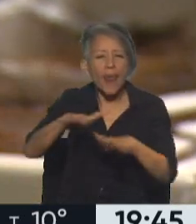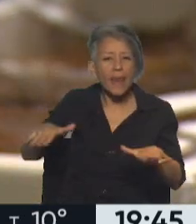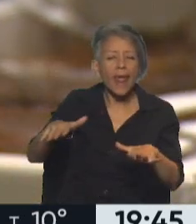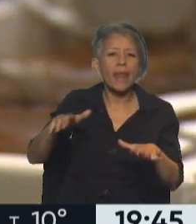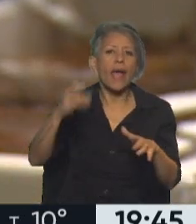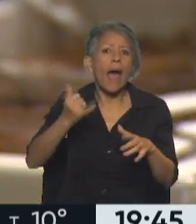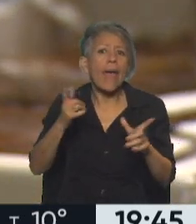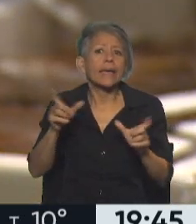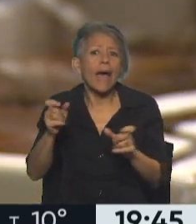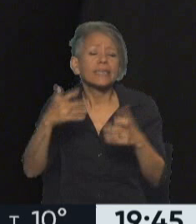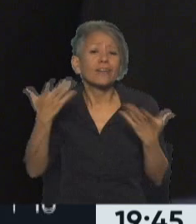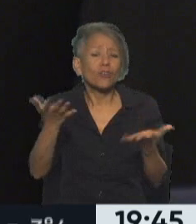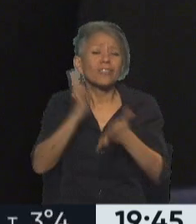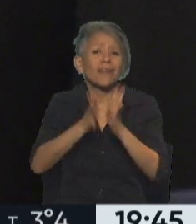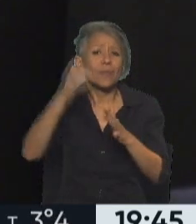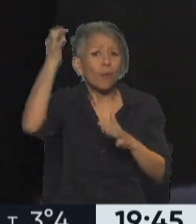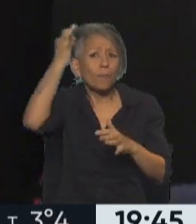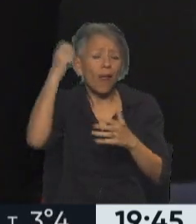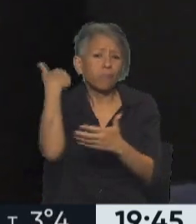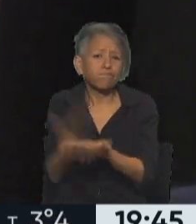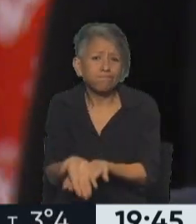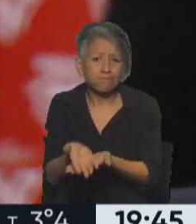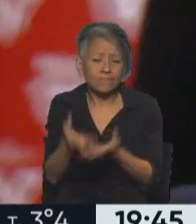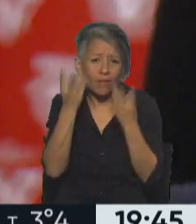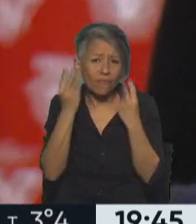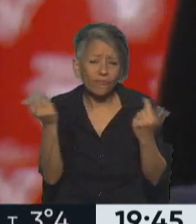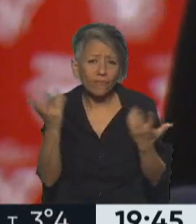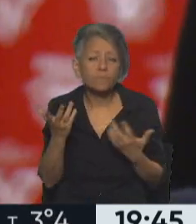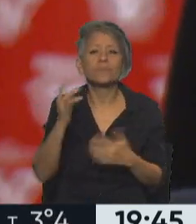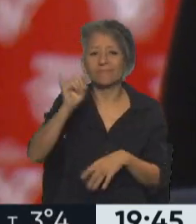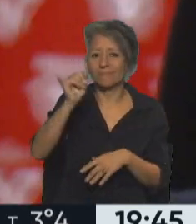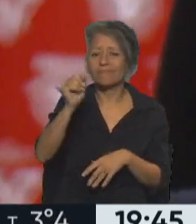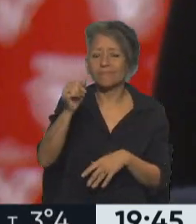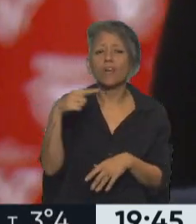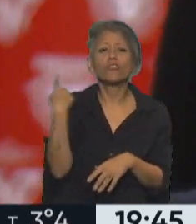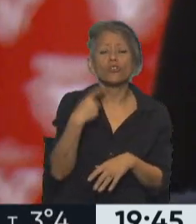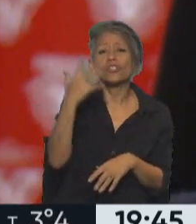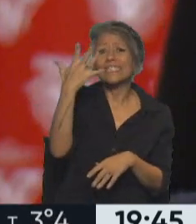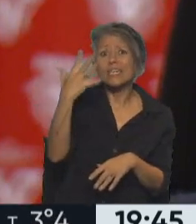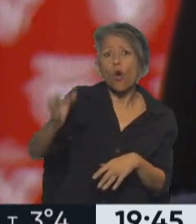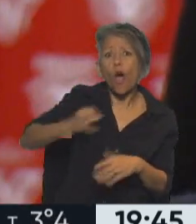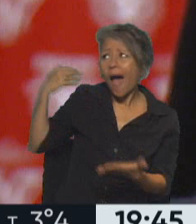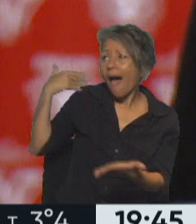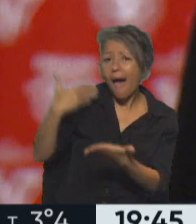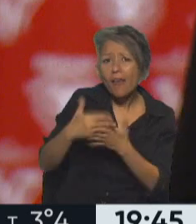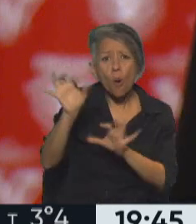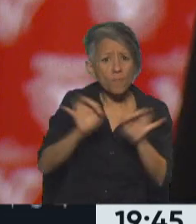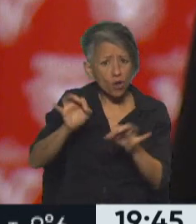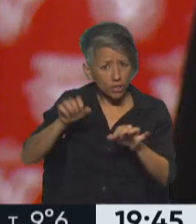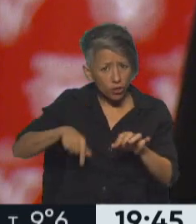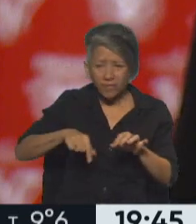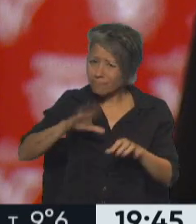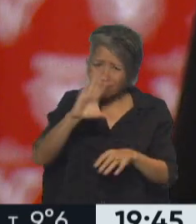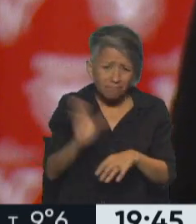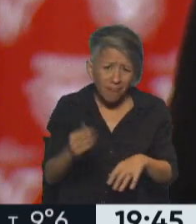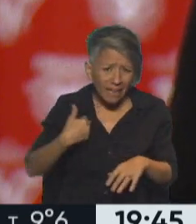¿verdad? Sí, totalmente. Nosotros hace 5 años que estamos haciendo este proyecto, llevándolo adelante en todo el país. Al